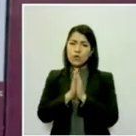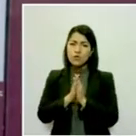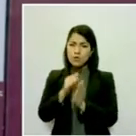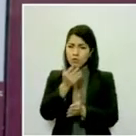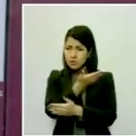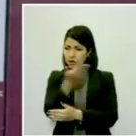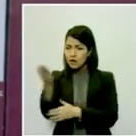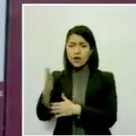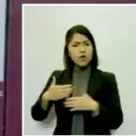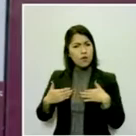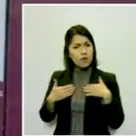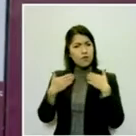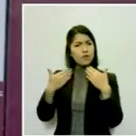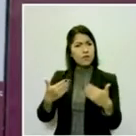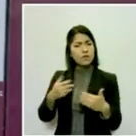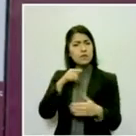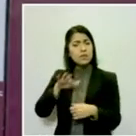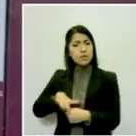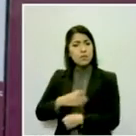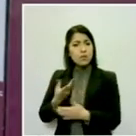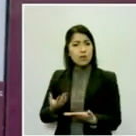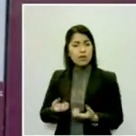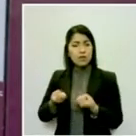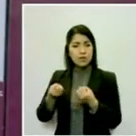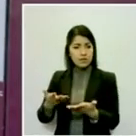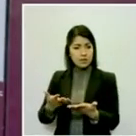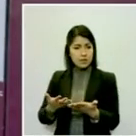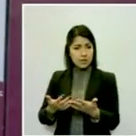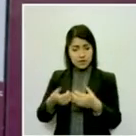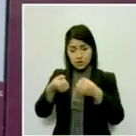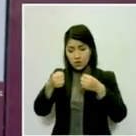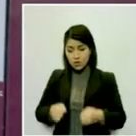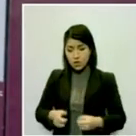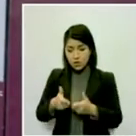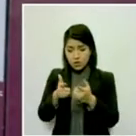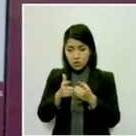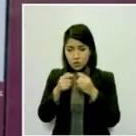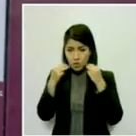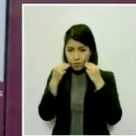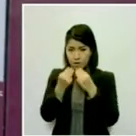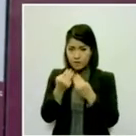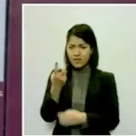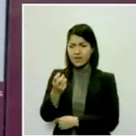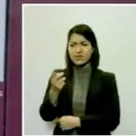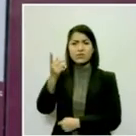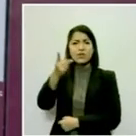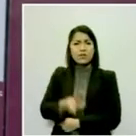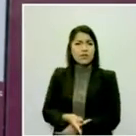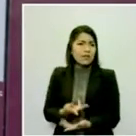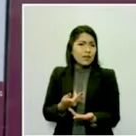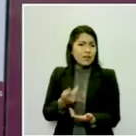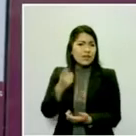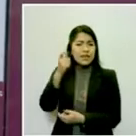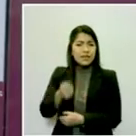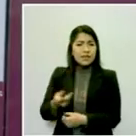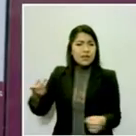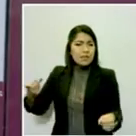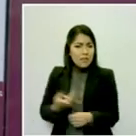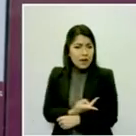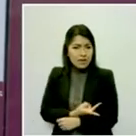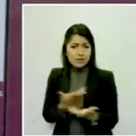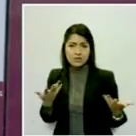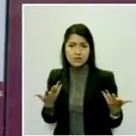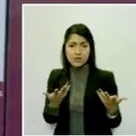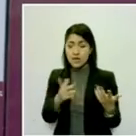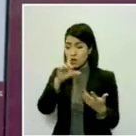que entregar la seguridad a grupos armados o a bandas de delincuentes, pues solo trae situaciones